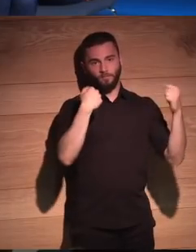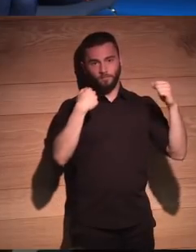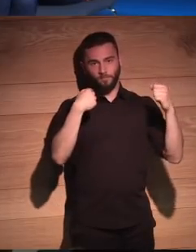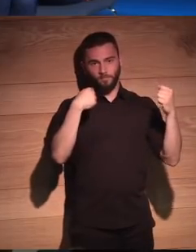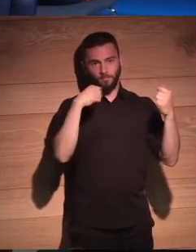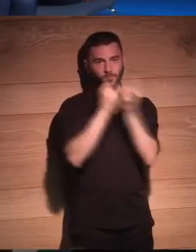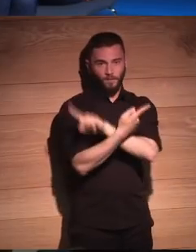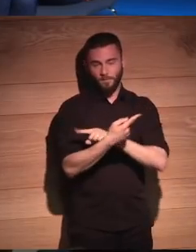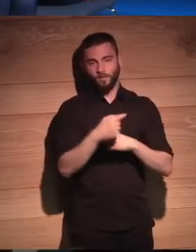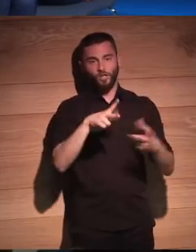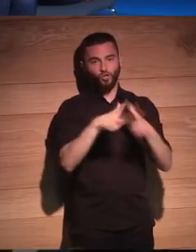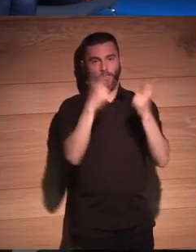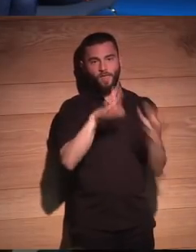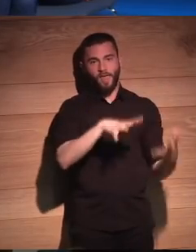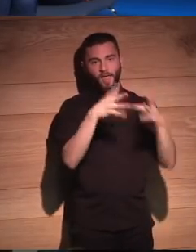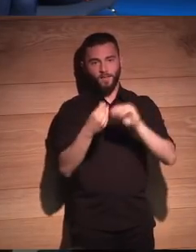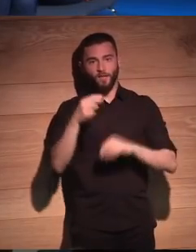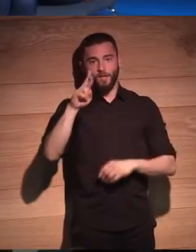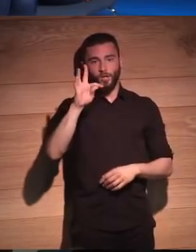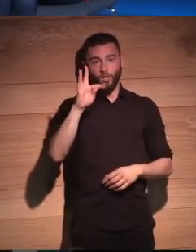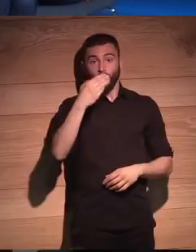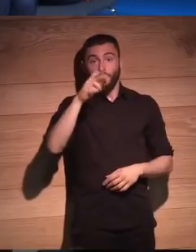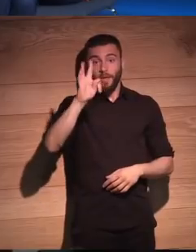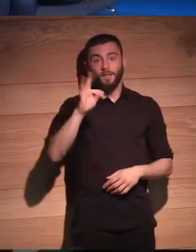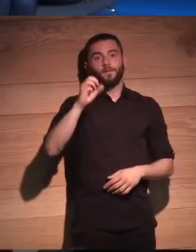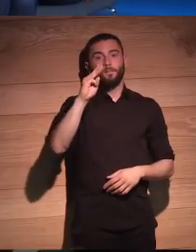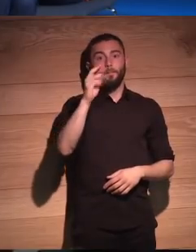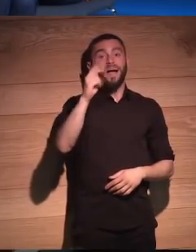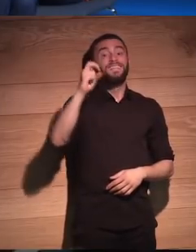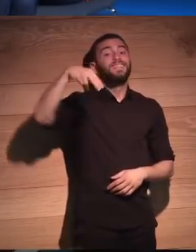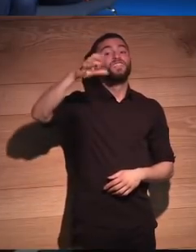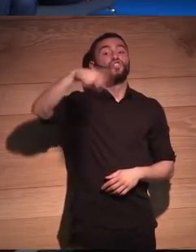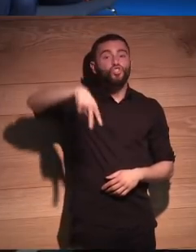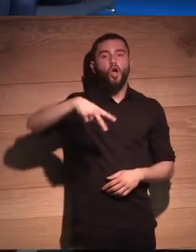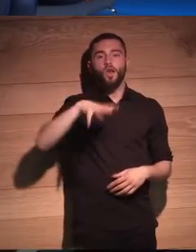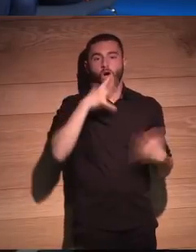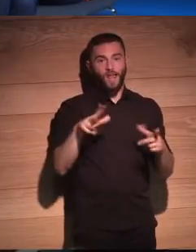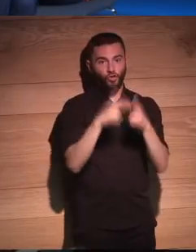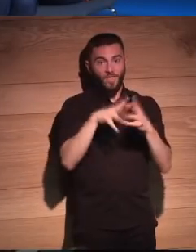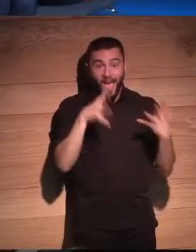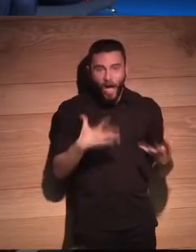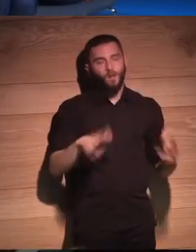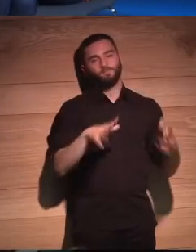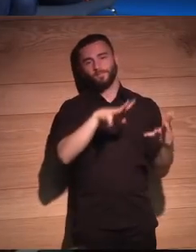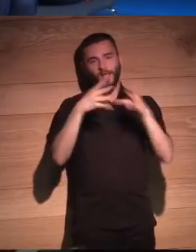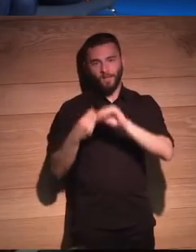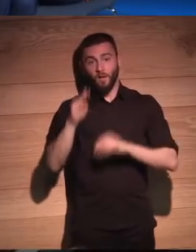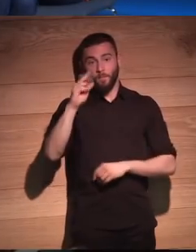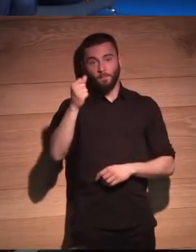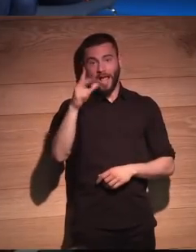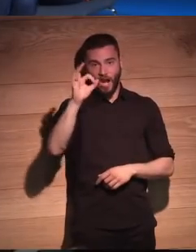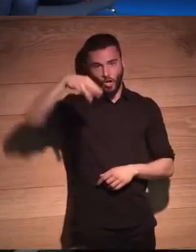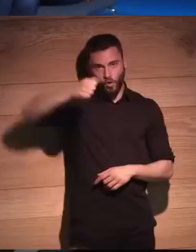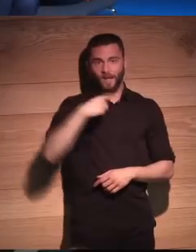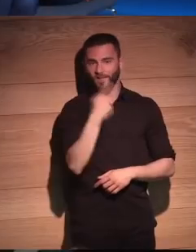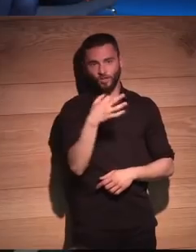poco a la sociedad, y Robert Pattinson pues se adaptará a la sociedad ahora. Lo ha dicho Paloma, perfecto. Es lo que